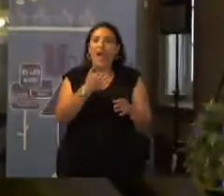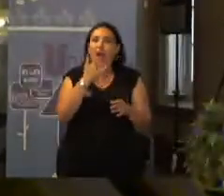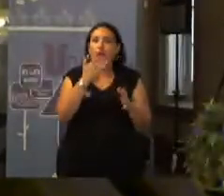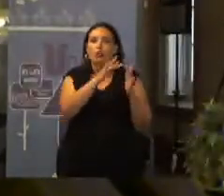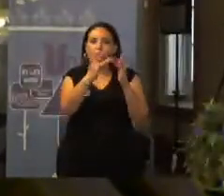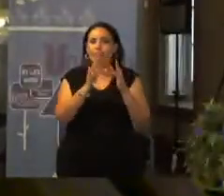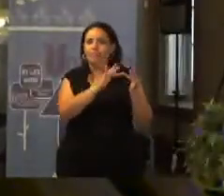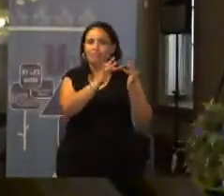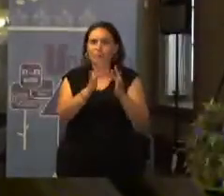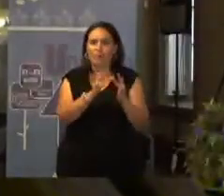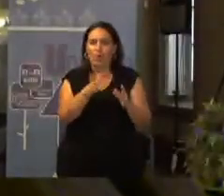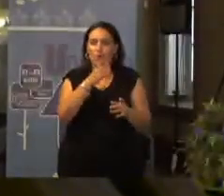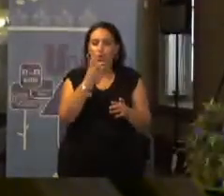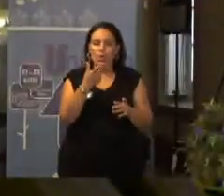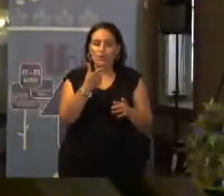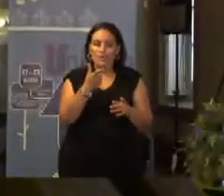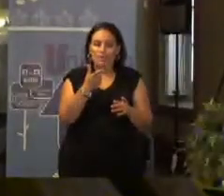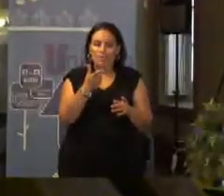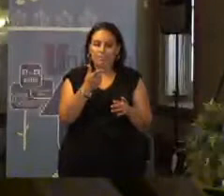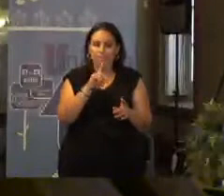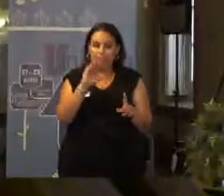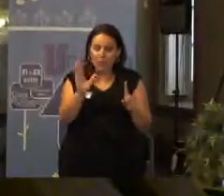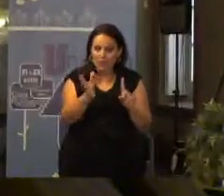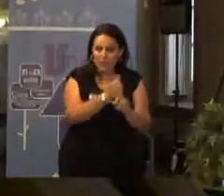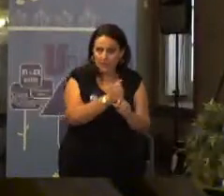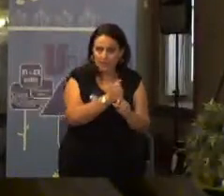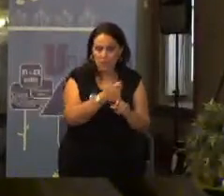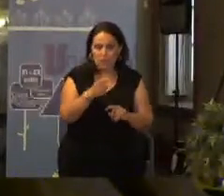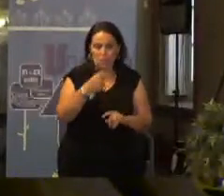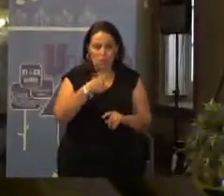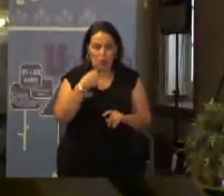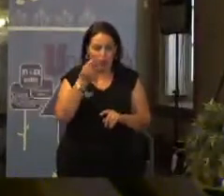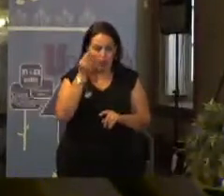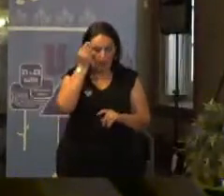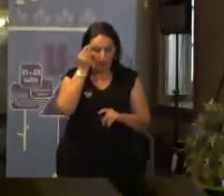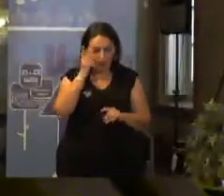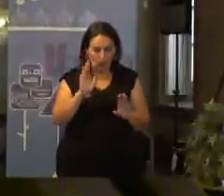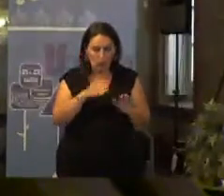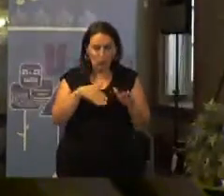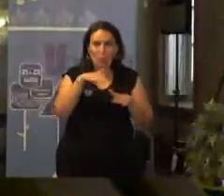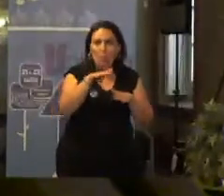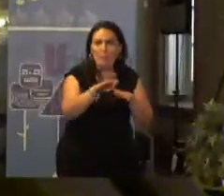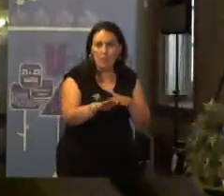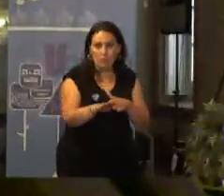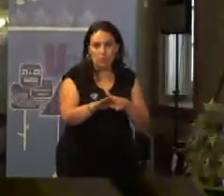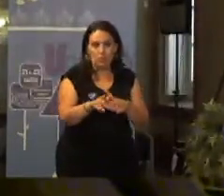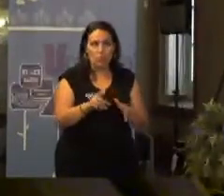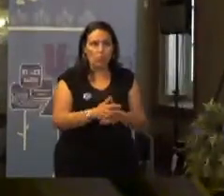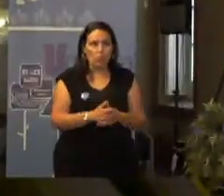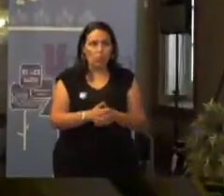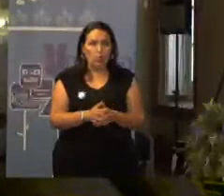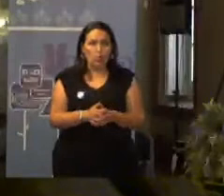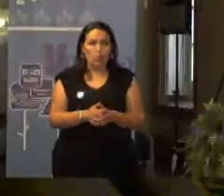que ocorra iso, eu creo que o que estaría ben, e sería un paso, o que propón o compañeiro, que,